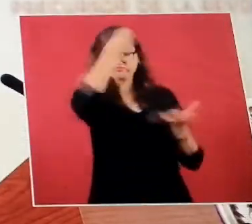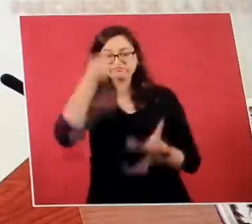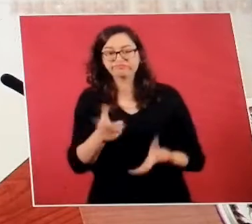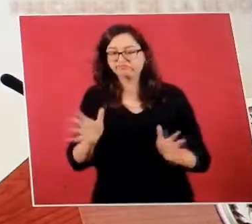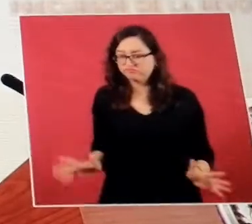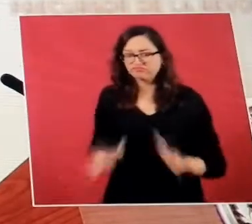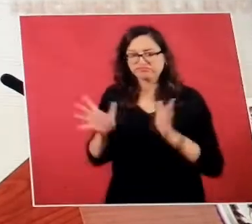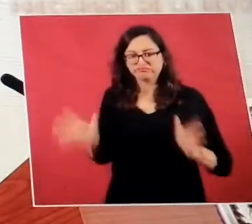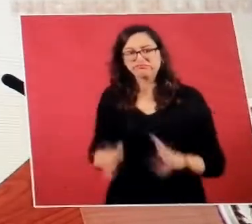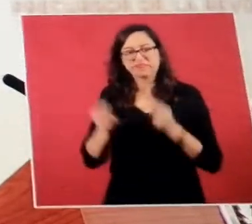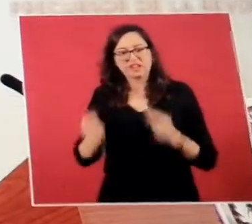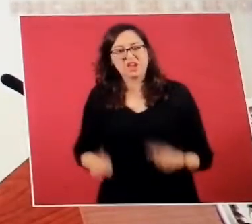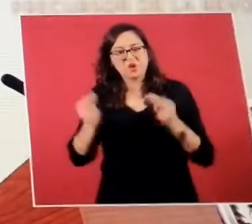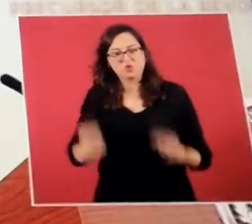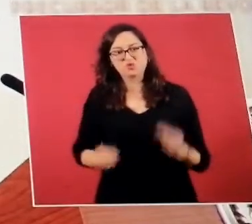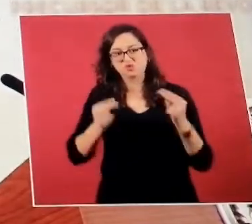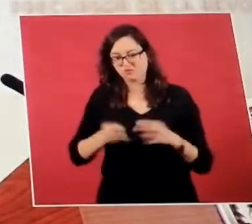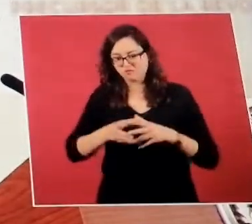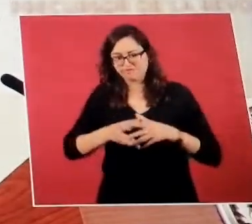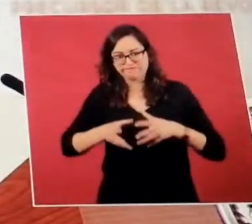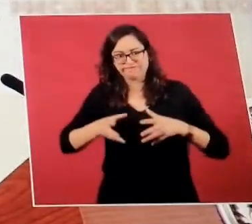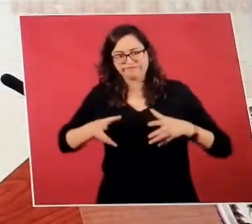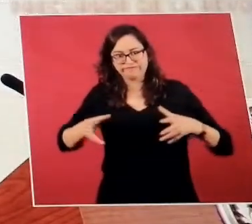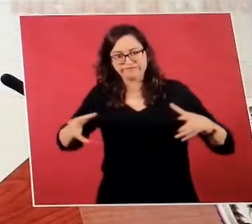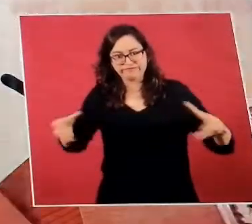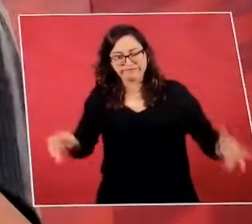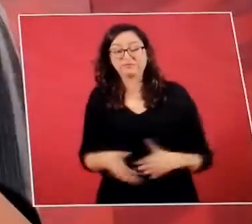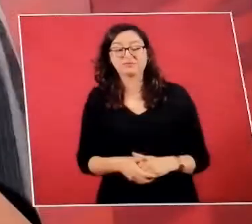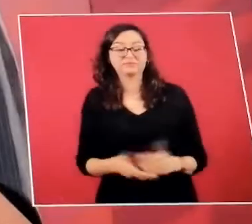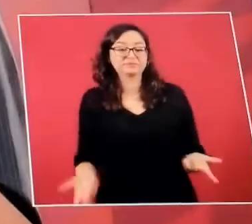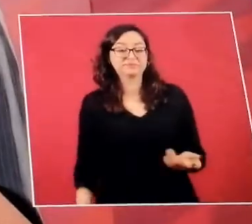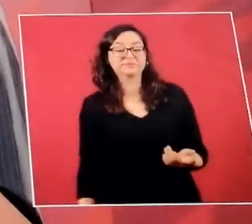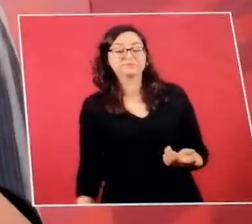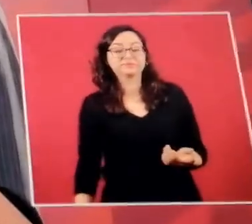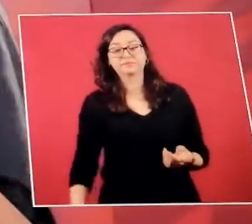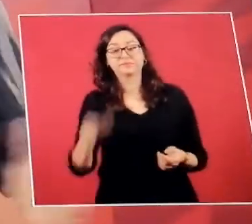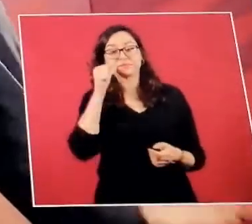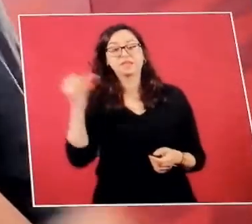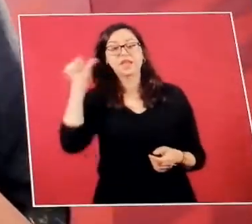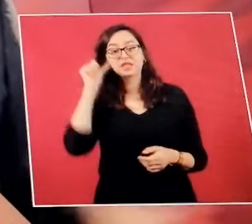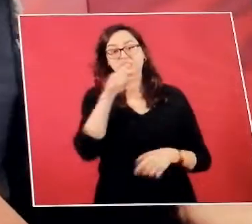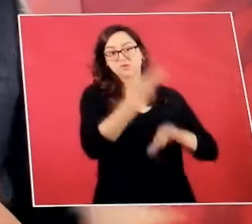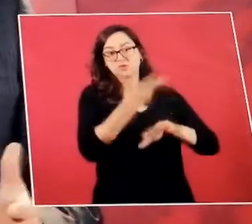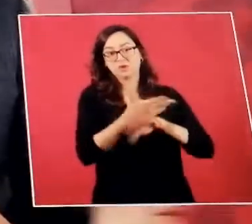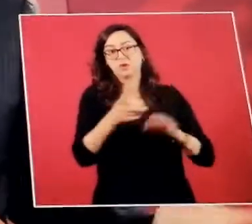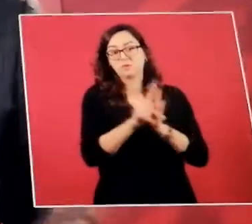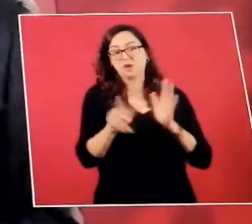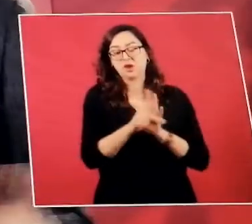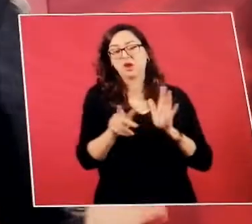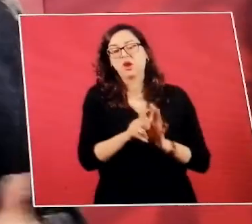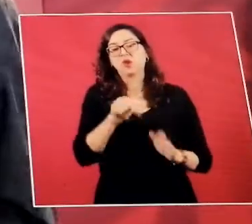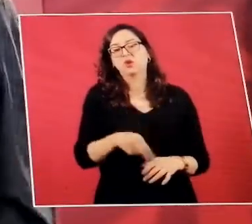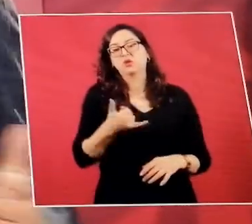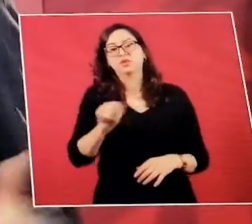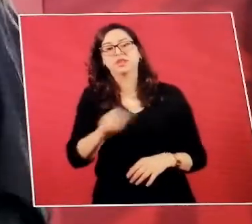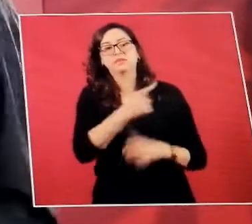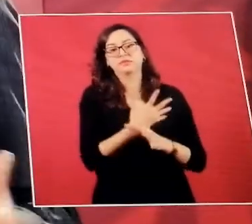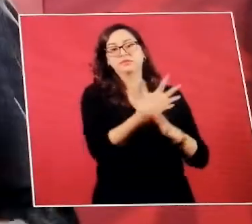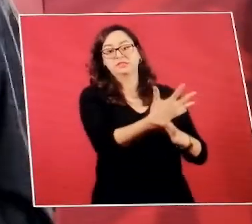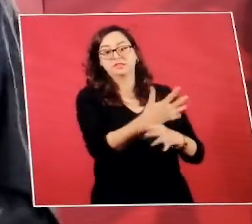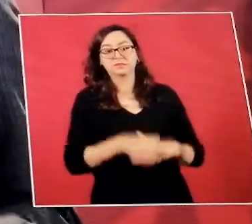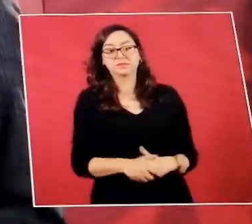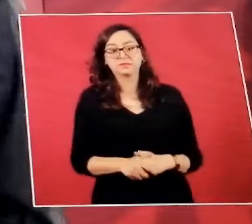Y cada vez hay más inversión. Hasta el New York Times, ayer, dice, aunque